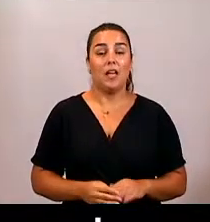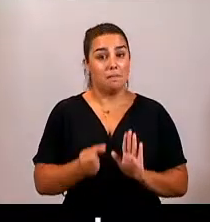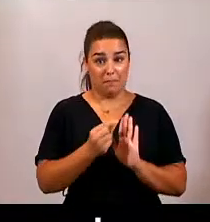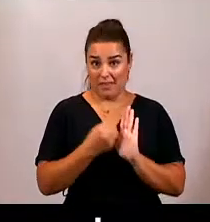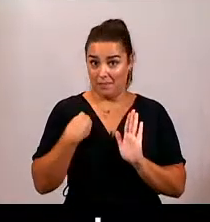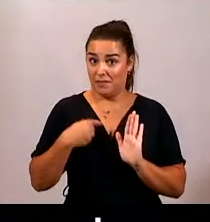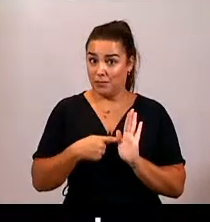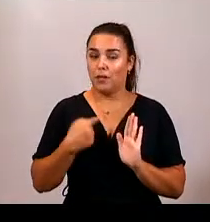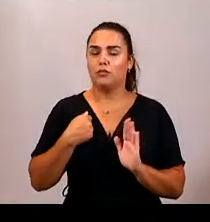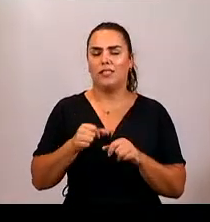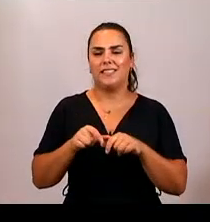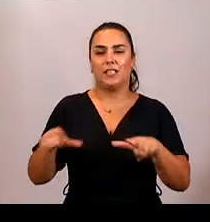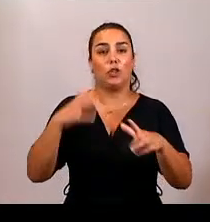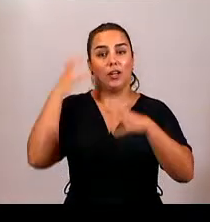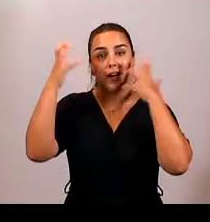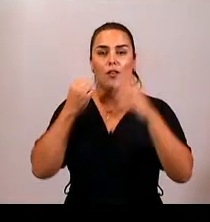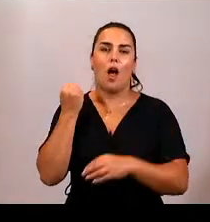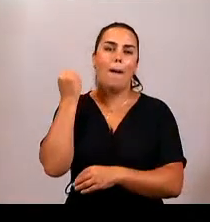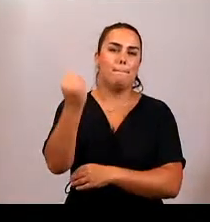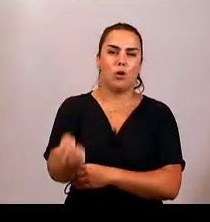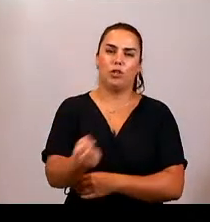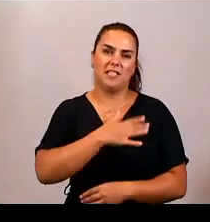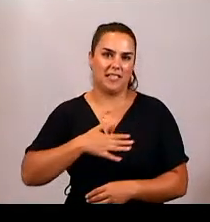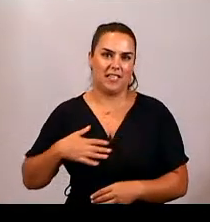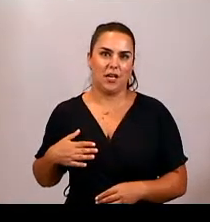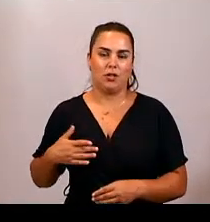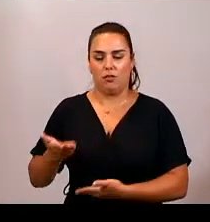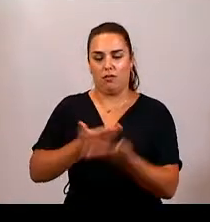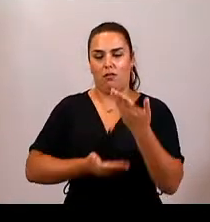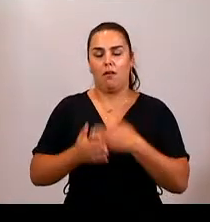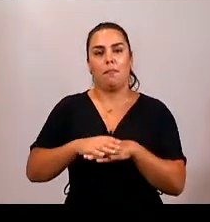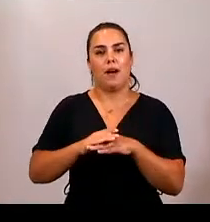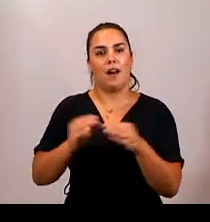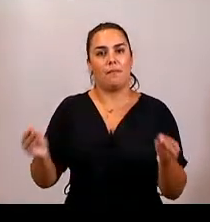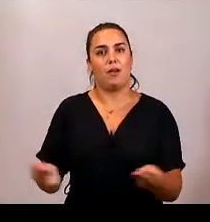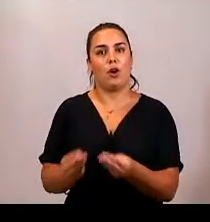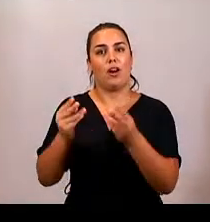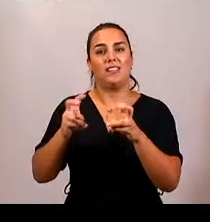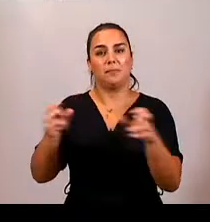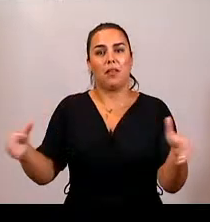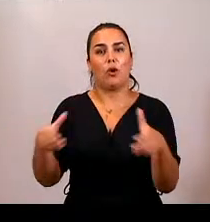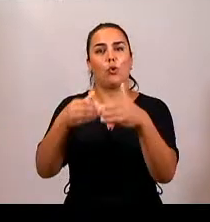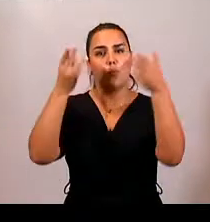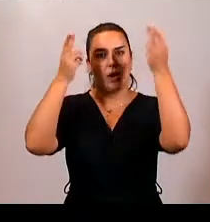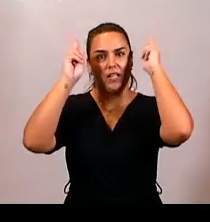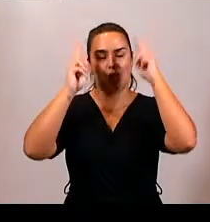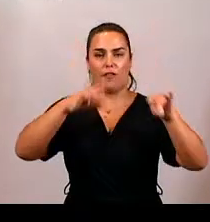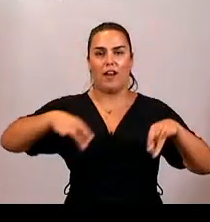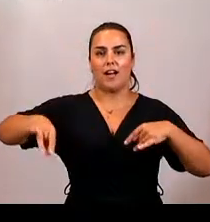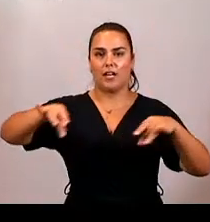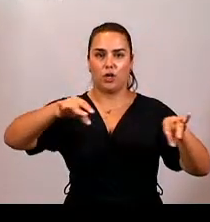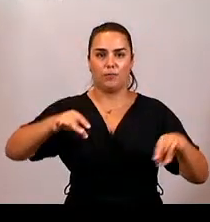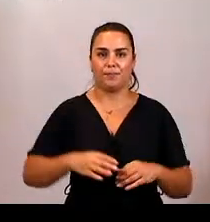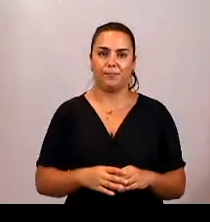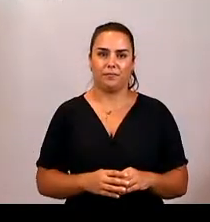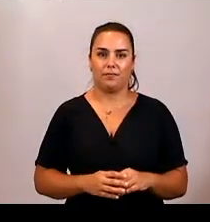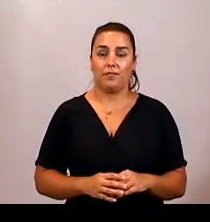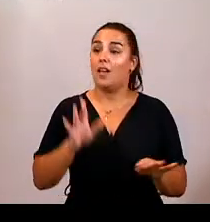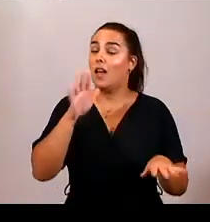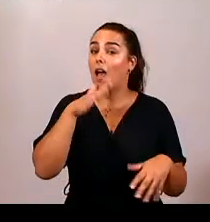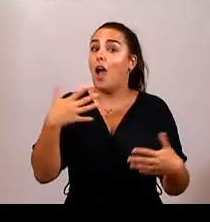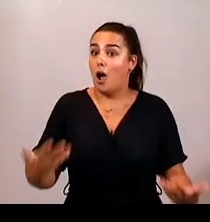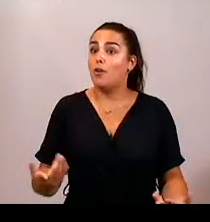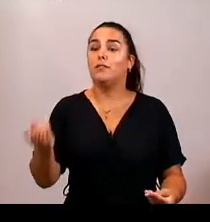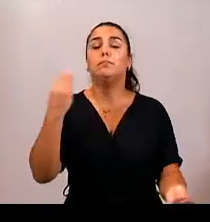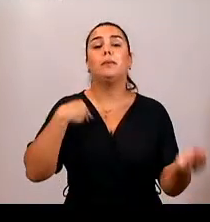queremos apoyar al sector ganadero y contribuir a mejorar la cabaña equina de la región. Ahora me